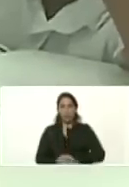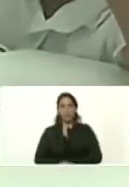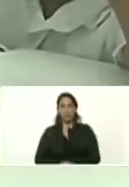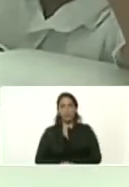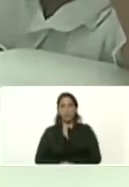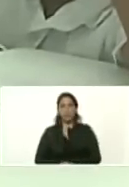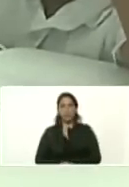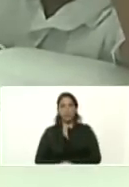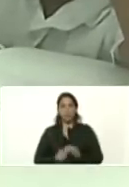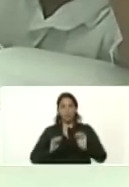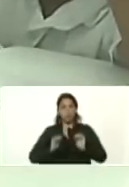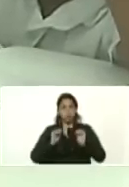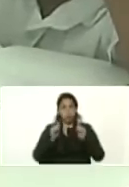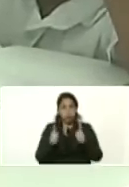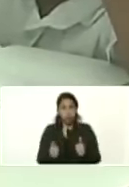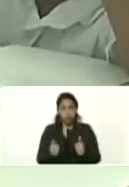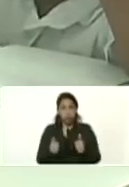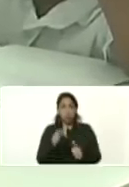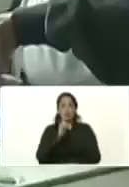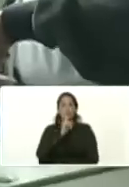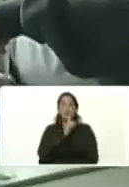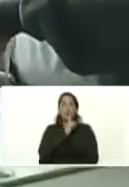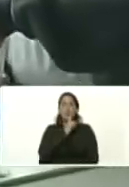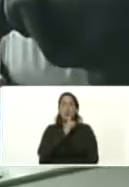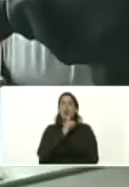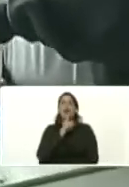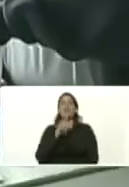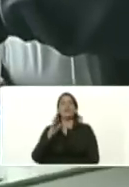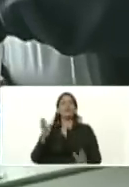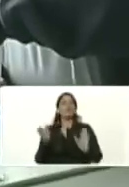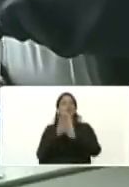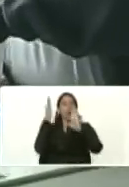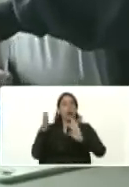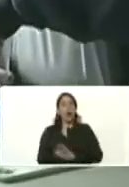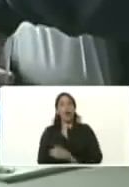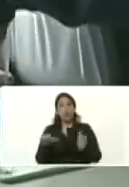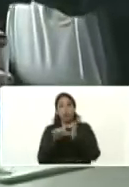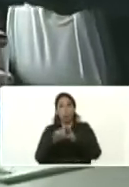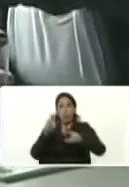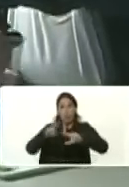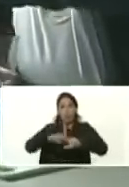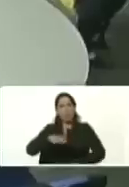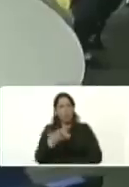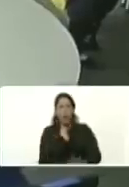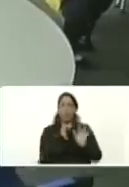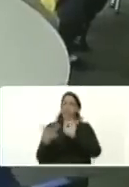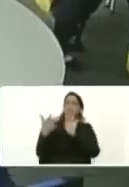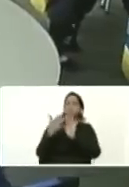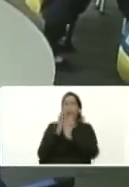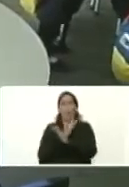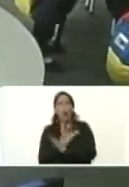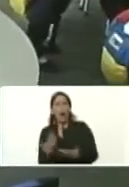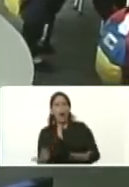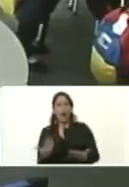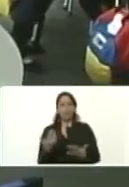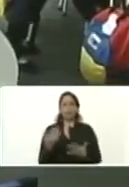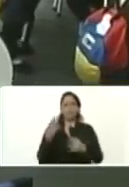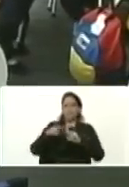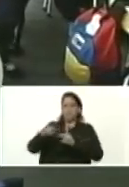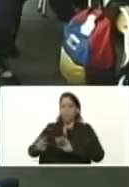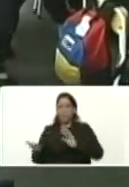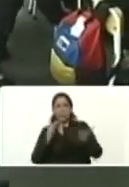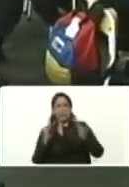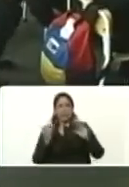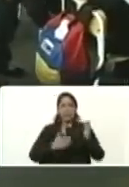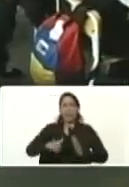iniciación que se llama choca los cinco un programa donde los niños pueden interactuar de juegan donde comienzan